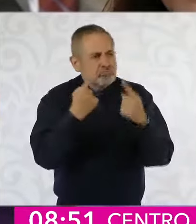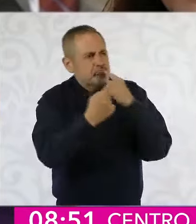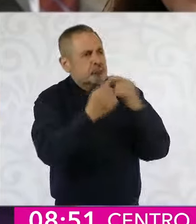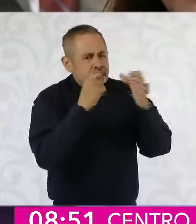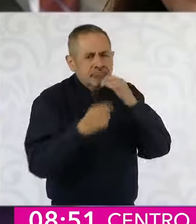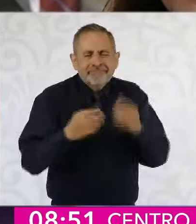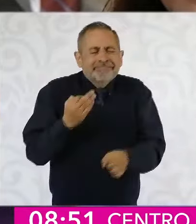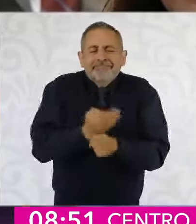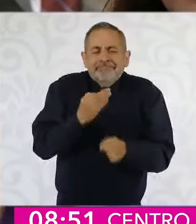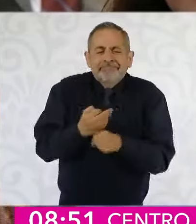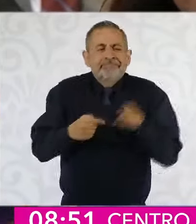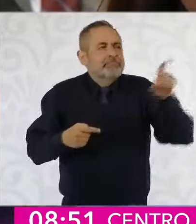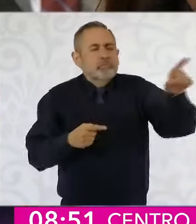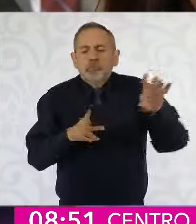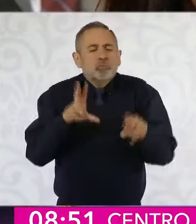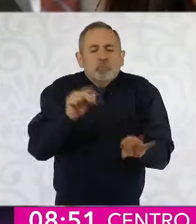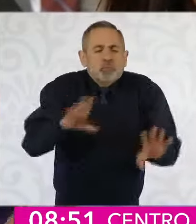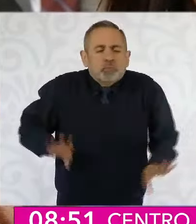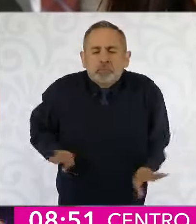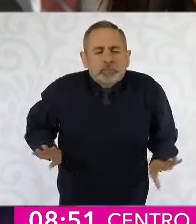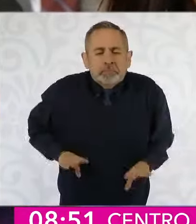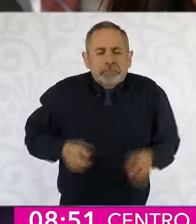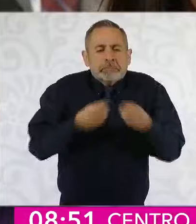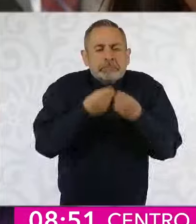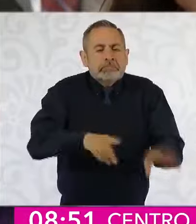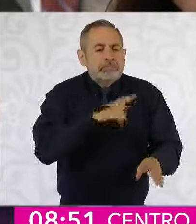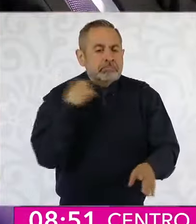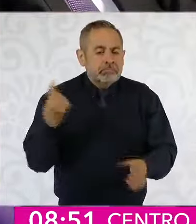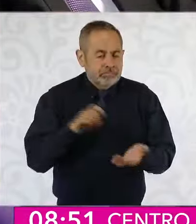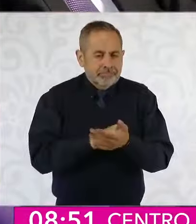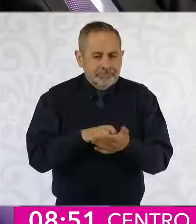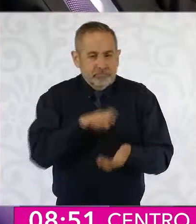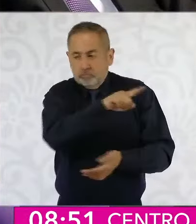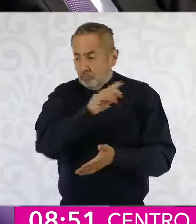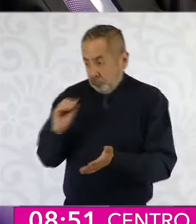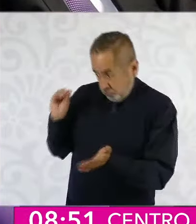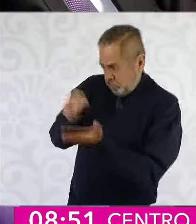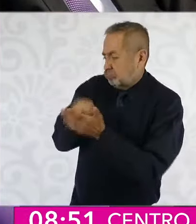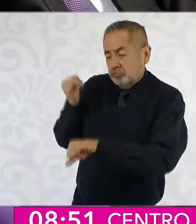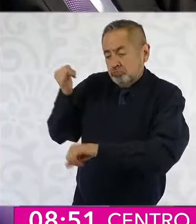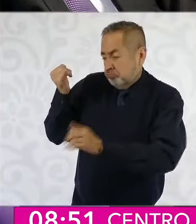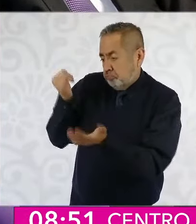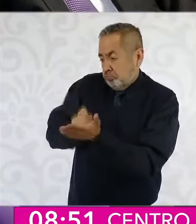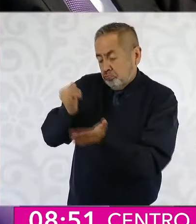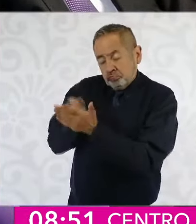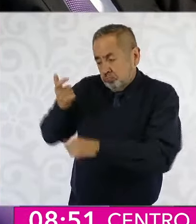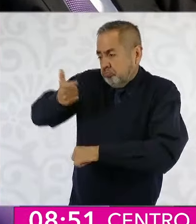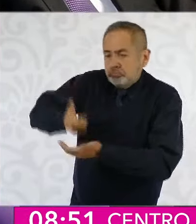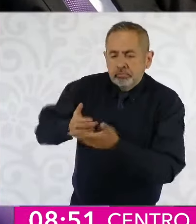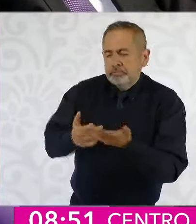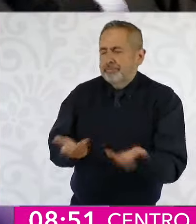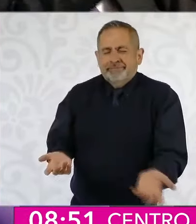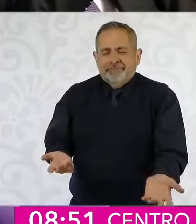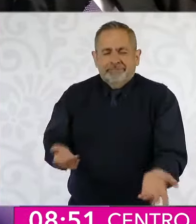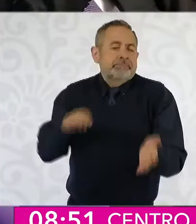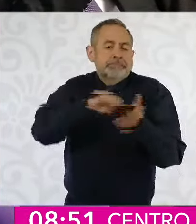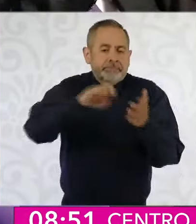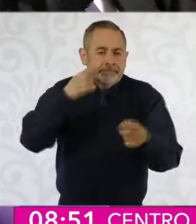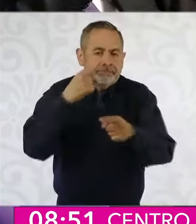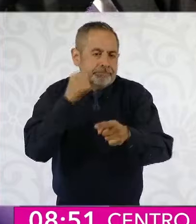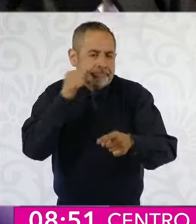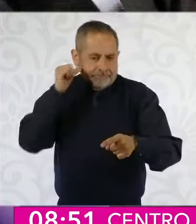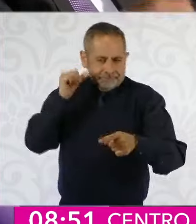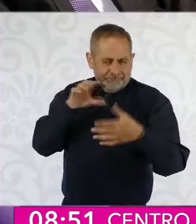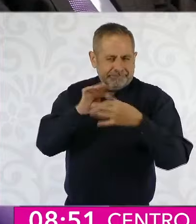porque a ellos no les conviene. O sea, cuando tú pones un arancel, mira, el año pasado